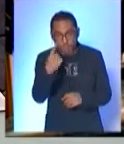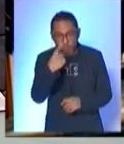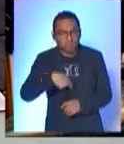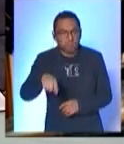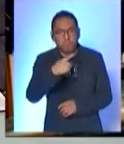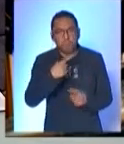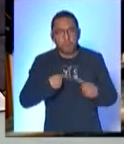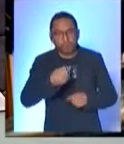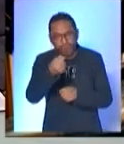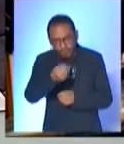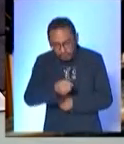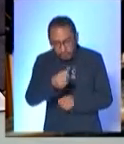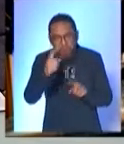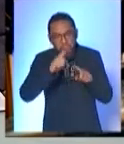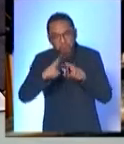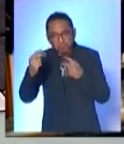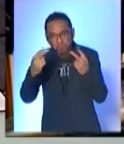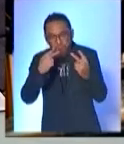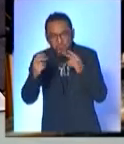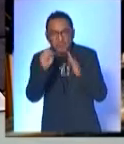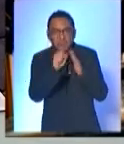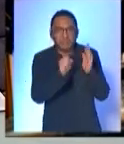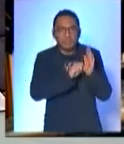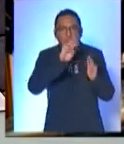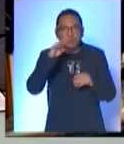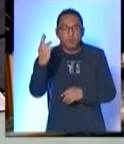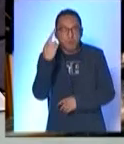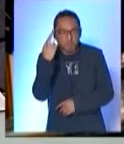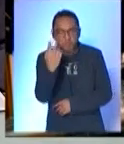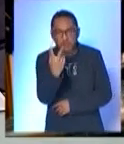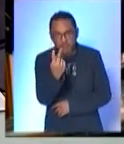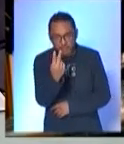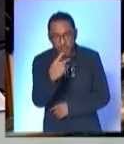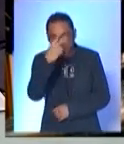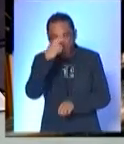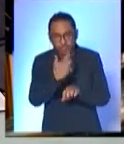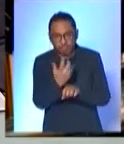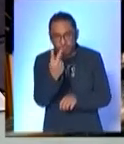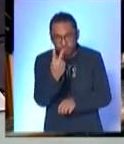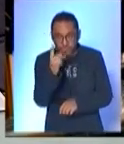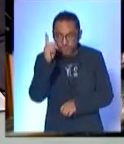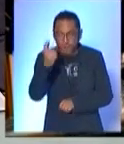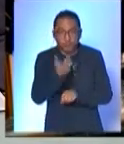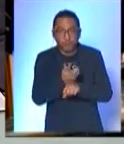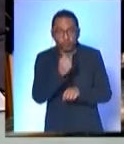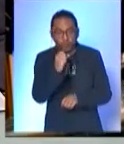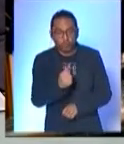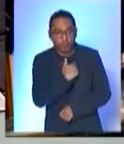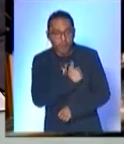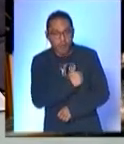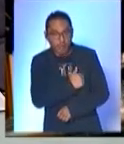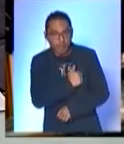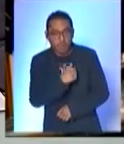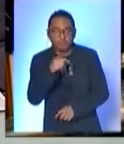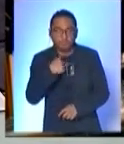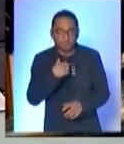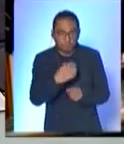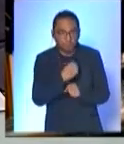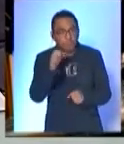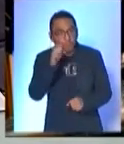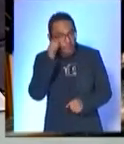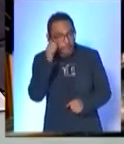nos sintoniza en las diferentes señales del Sistema Michoacano de Radio y Televisión, vía Mexicanal, en los Estados Unidos y al sur de Canadá. Mi nombre es Eric